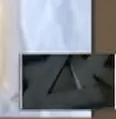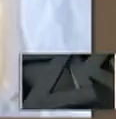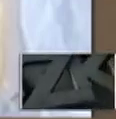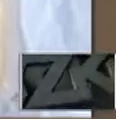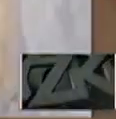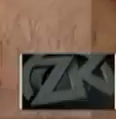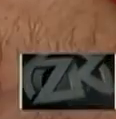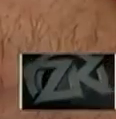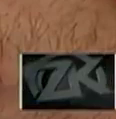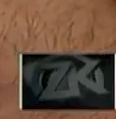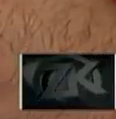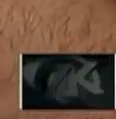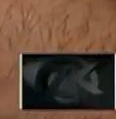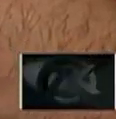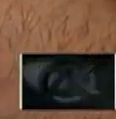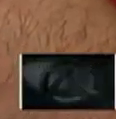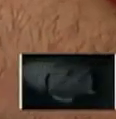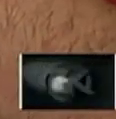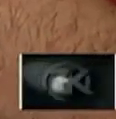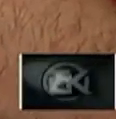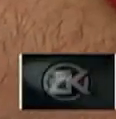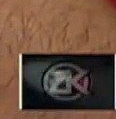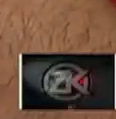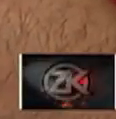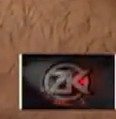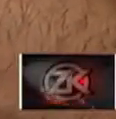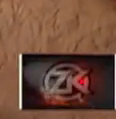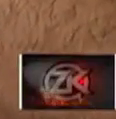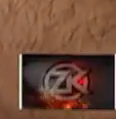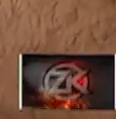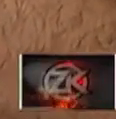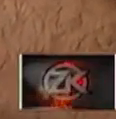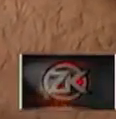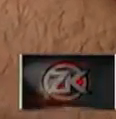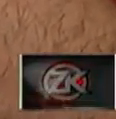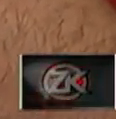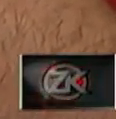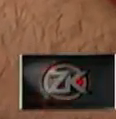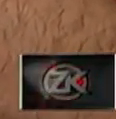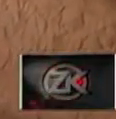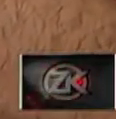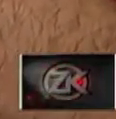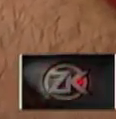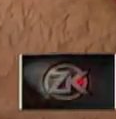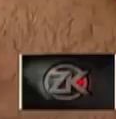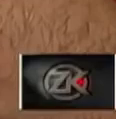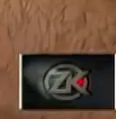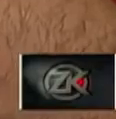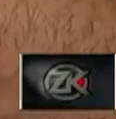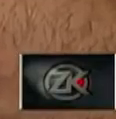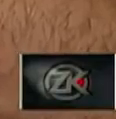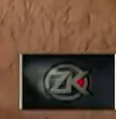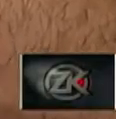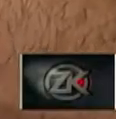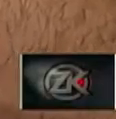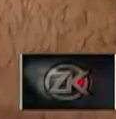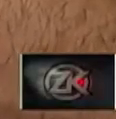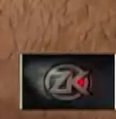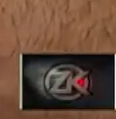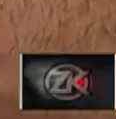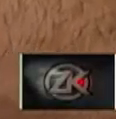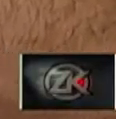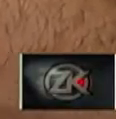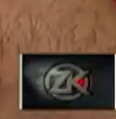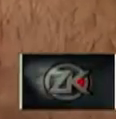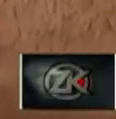está, vamos a detallar. Esta es la cédula vieja de Luis. ¡Ve la firma! Tenemos la misma firma. ¿Quién firma ahí, Luis? Dante Rivas.